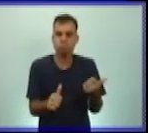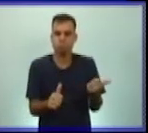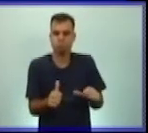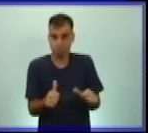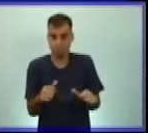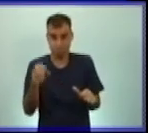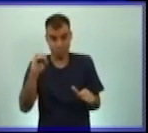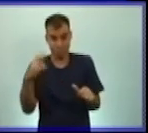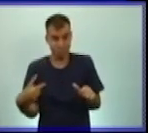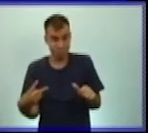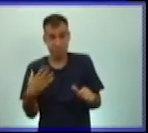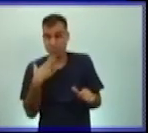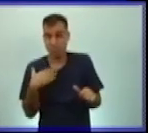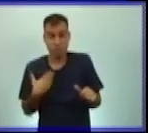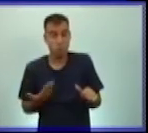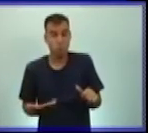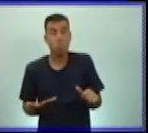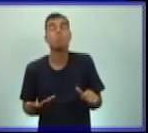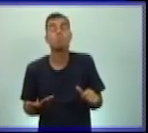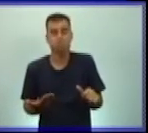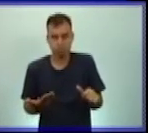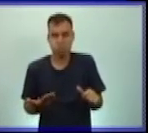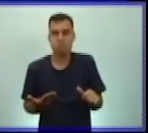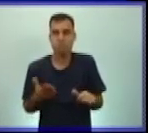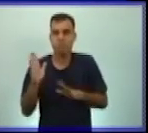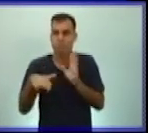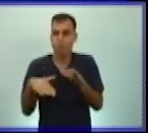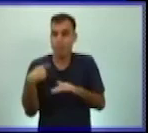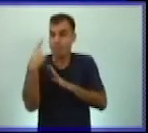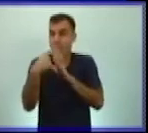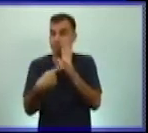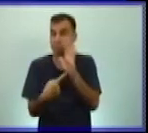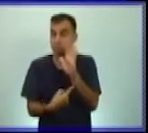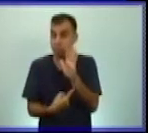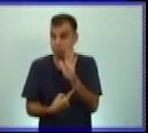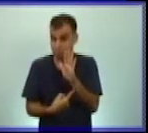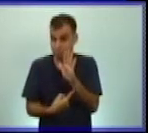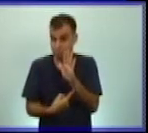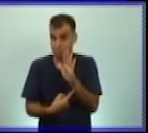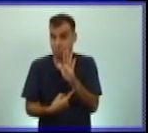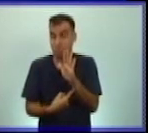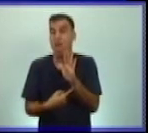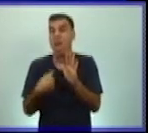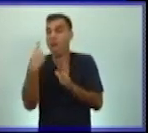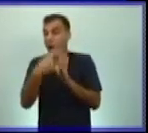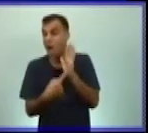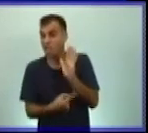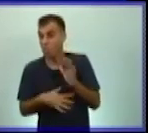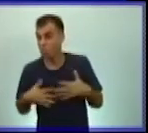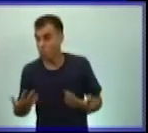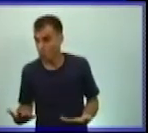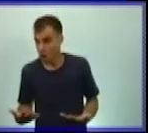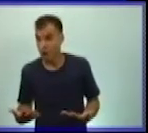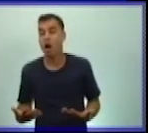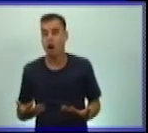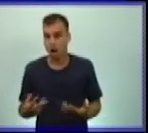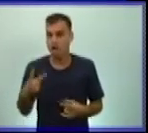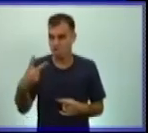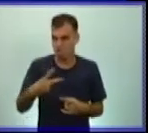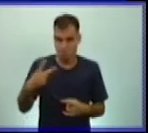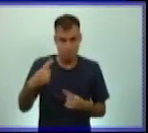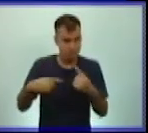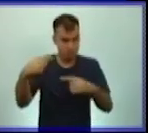dioxígeno, se basan en sus propiedades. ¿En qué propiedades? Bueno, en las dos propiedades fundamentales del dioxígeno